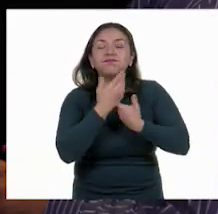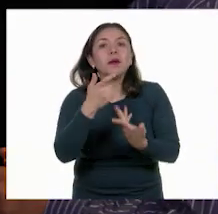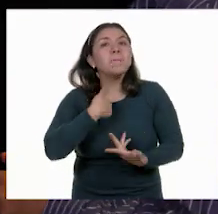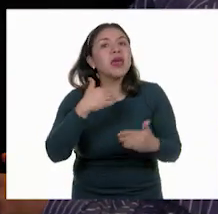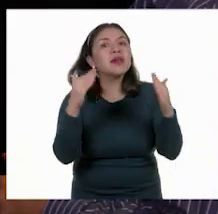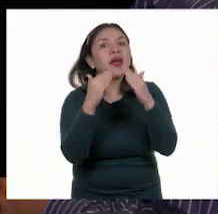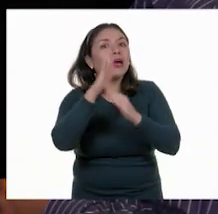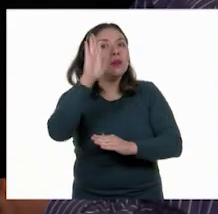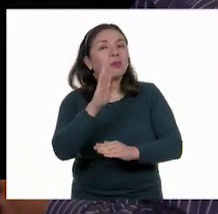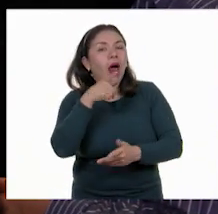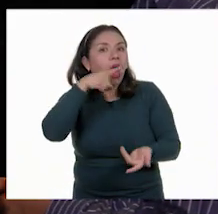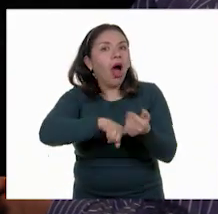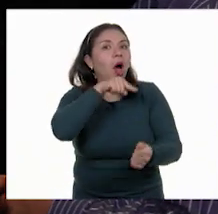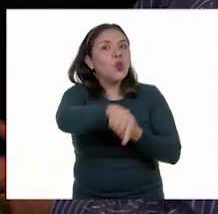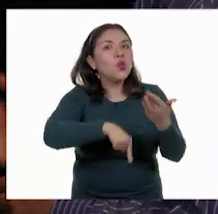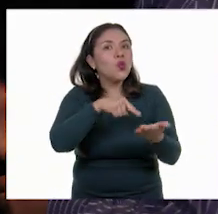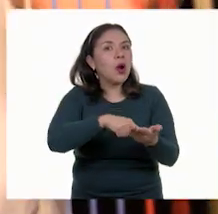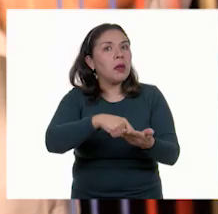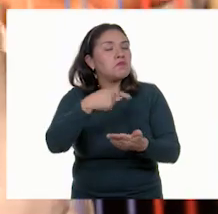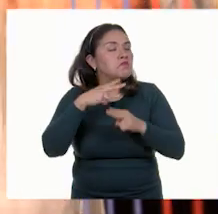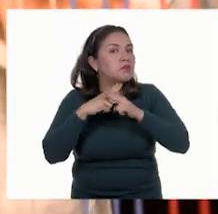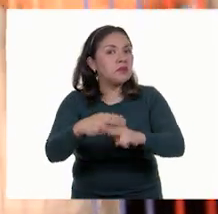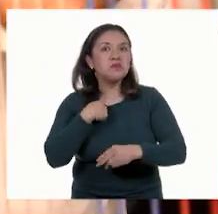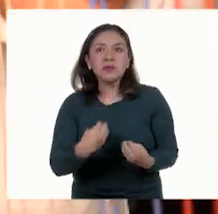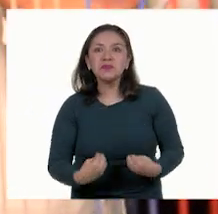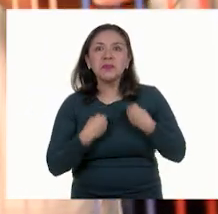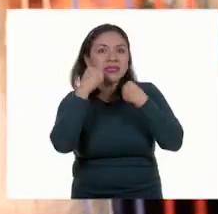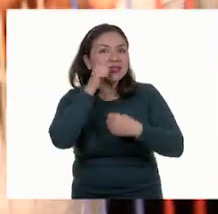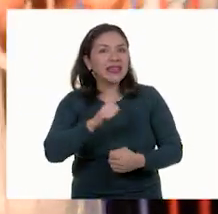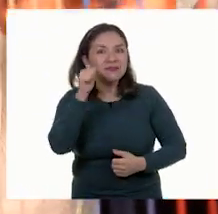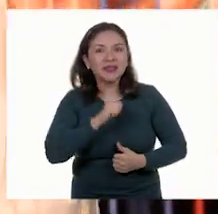toda mi vida, ¿sí?